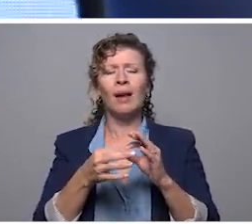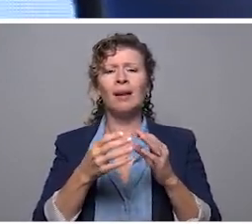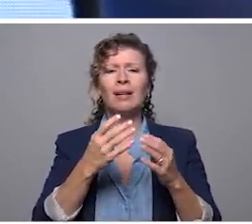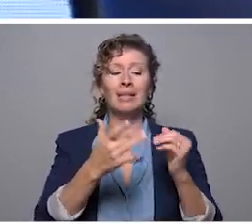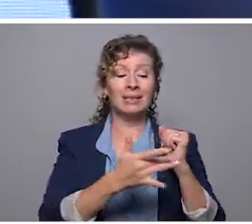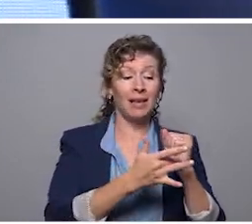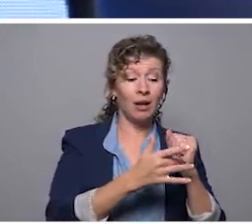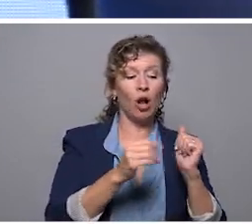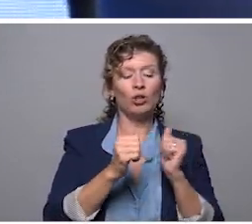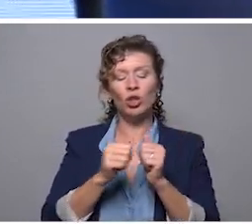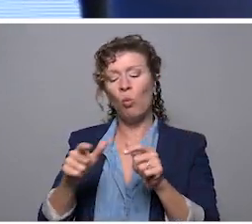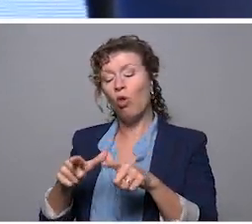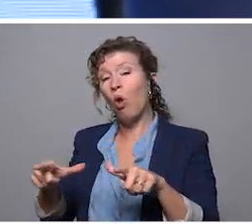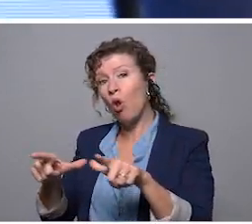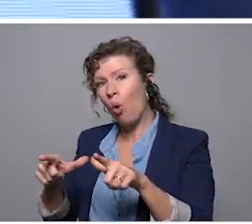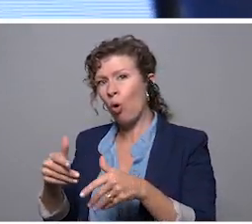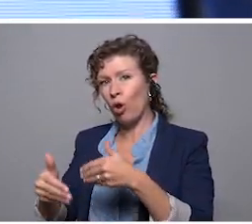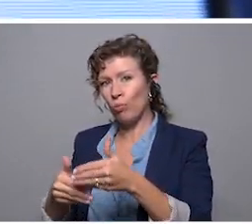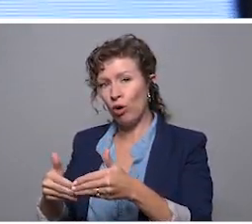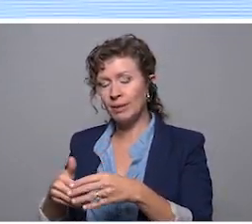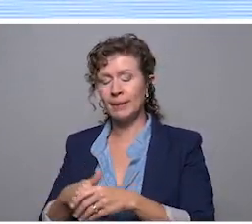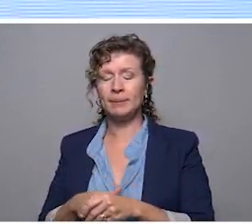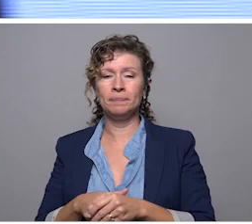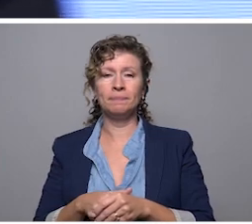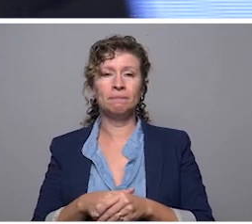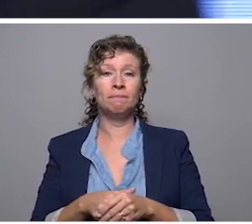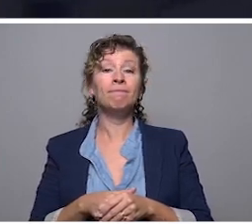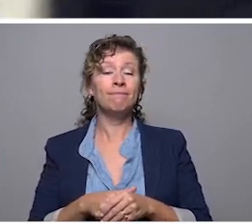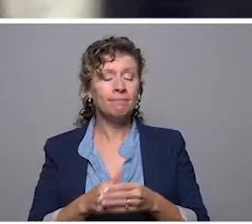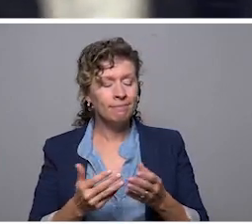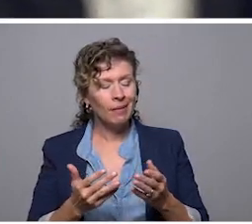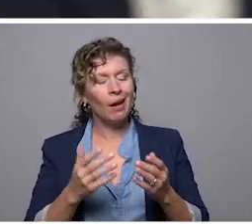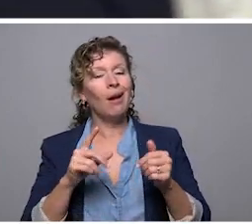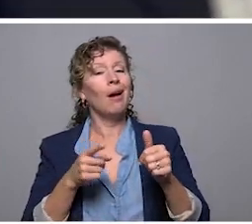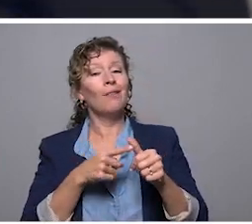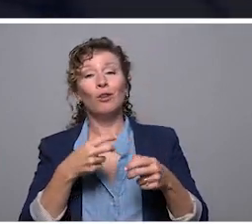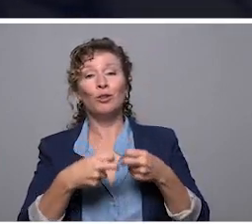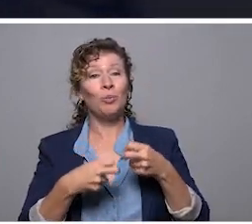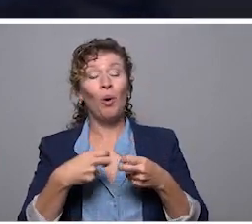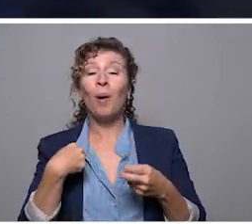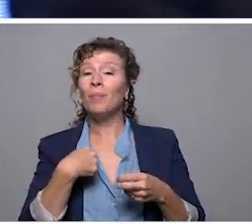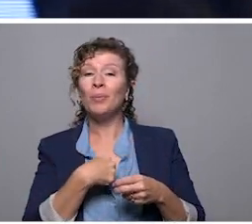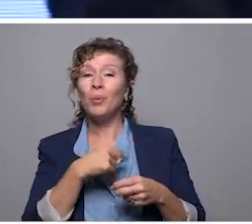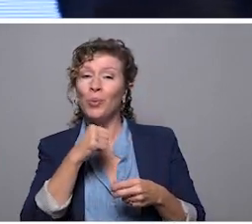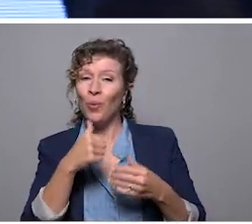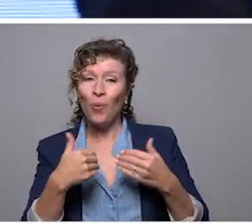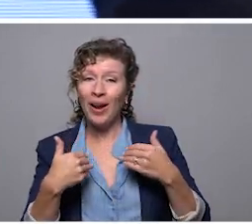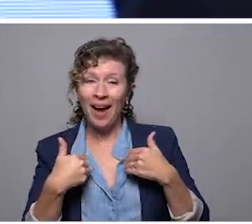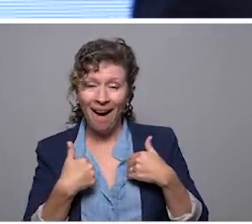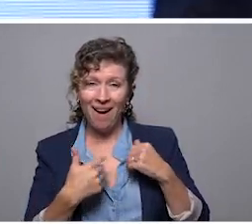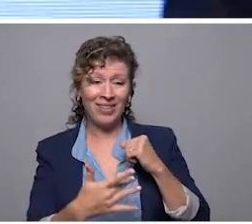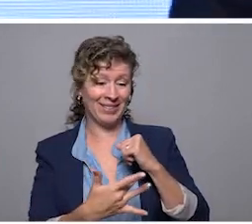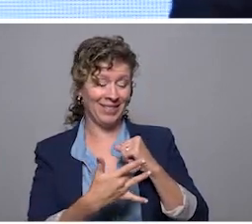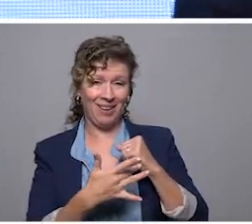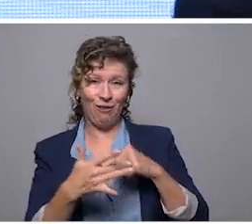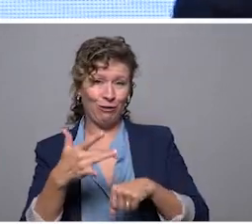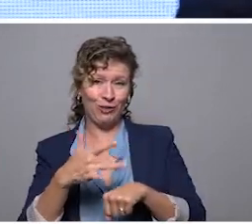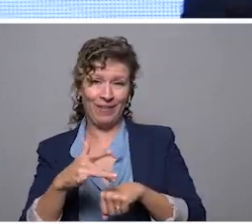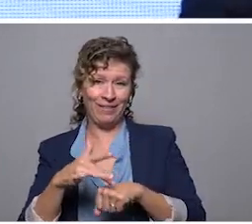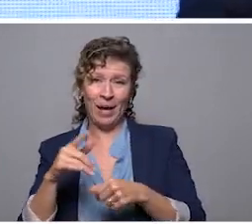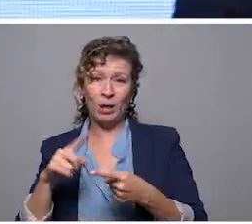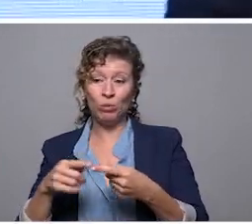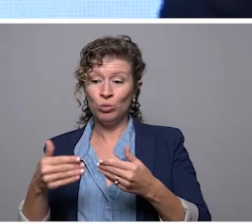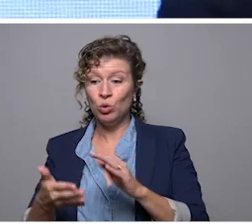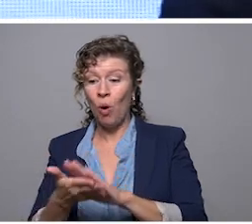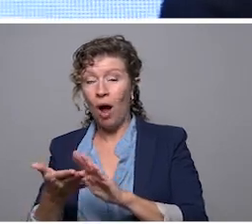Carlos Bueno el el primer problema es que no existe tecnología disponible por ejemplo para operar un microbanco O